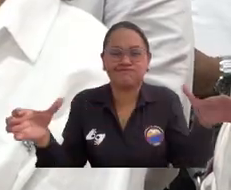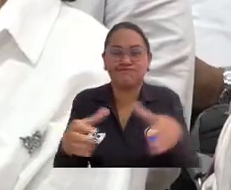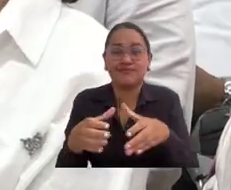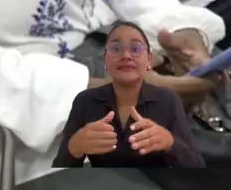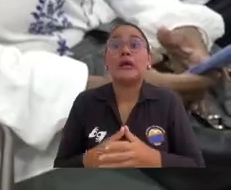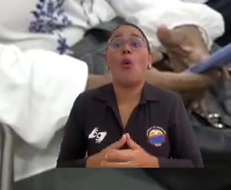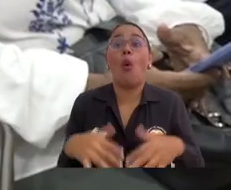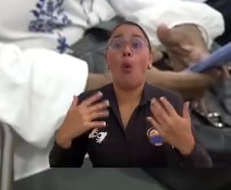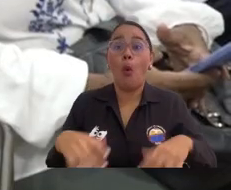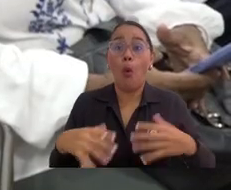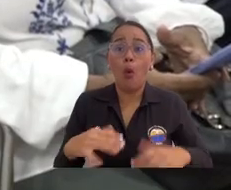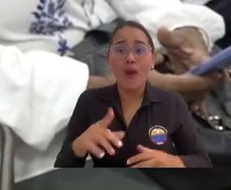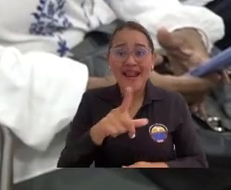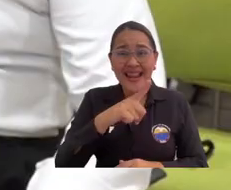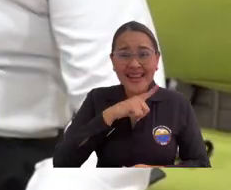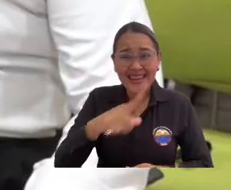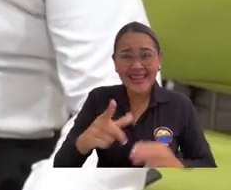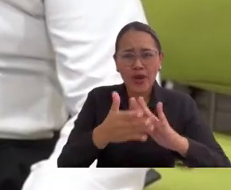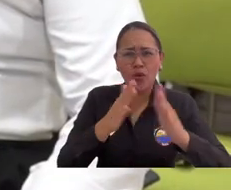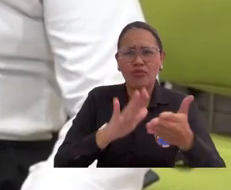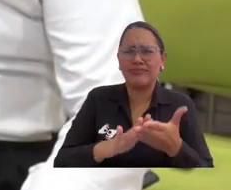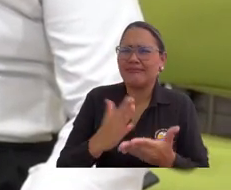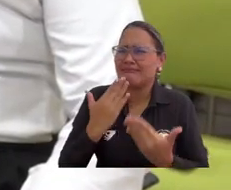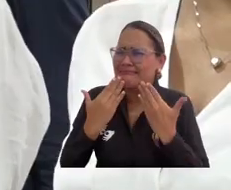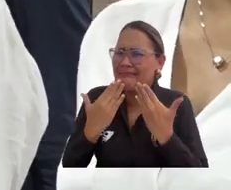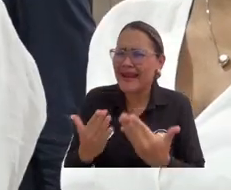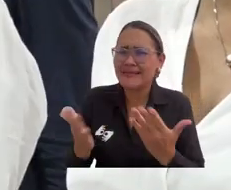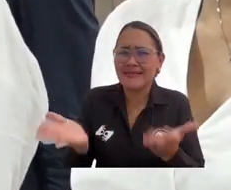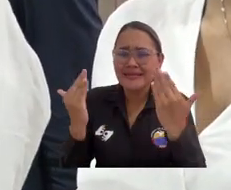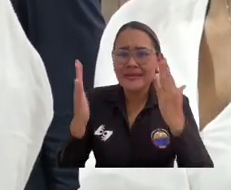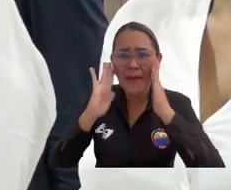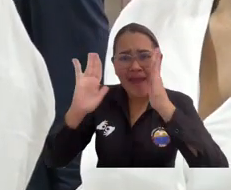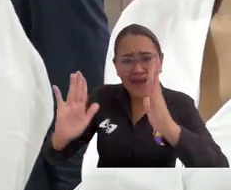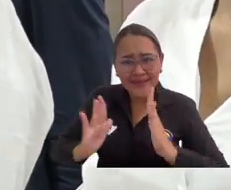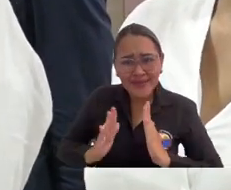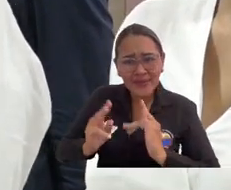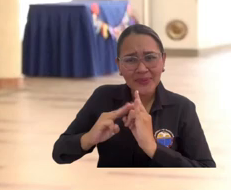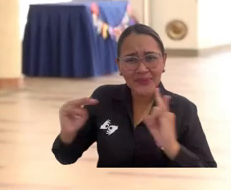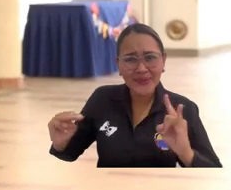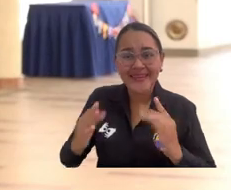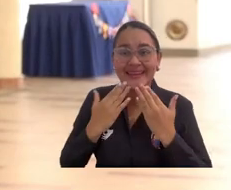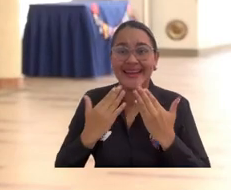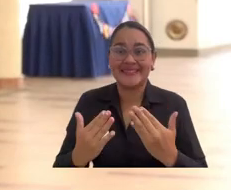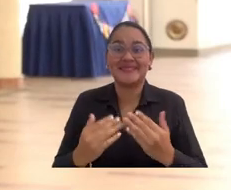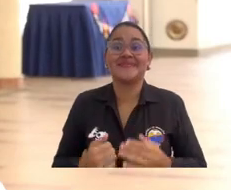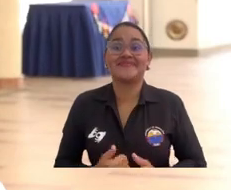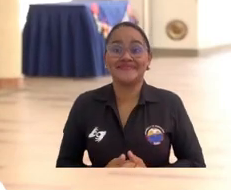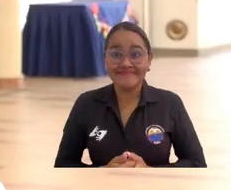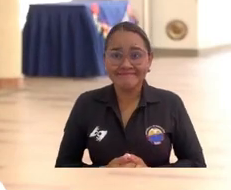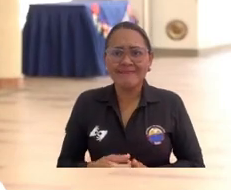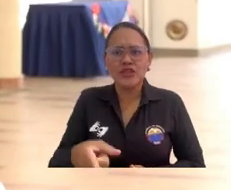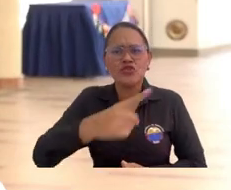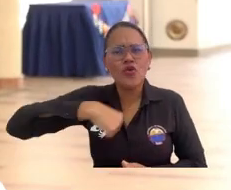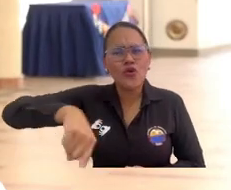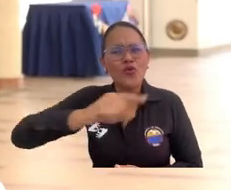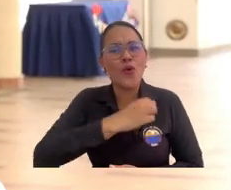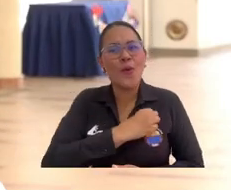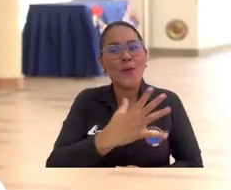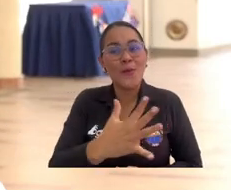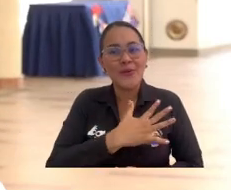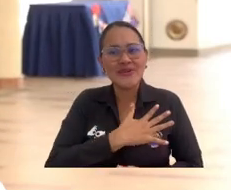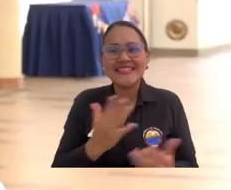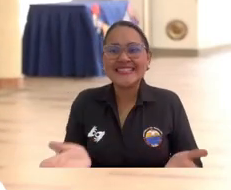quienes agradecieron el hecho de que la alma mater volteara su mirada hacia las comunidades. Es la oportunidad de que